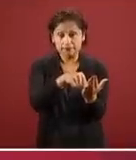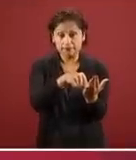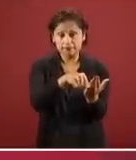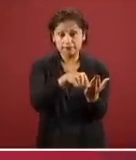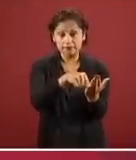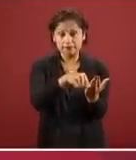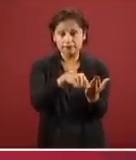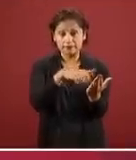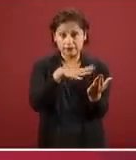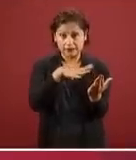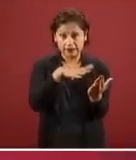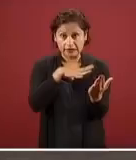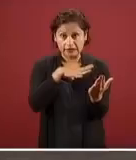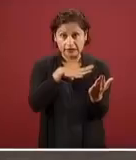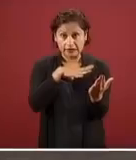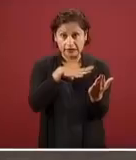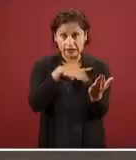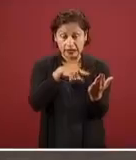era legal.